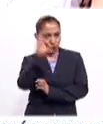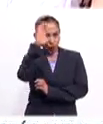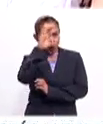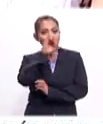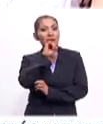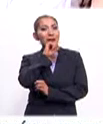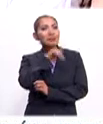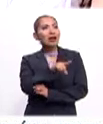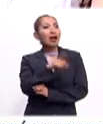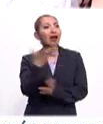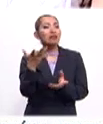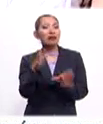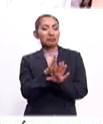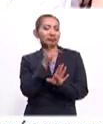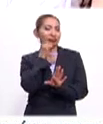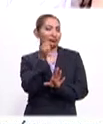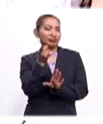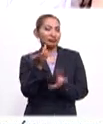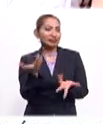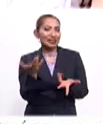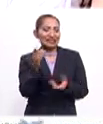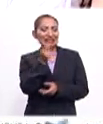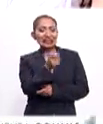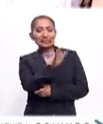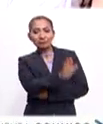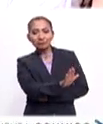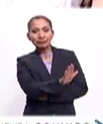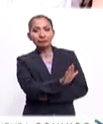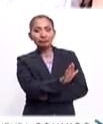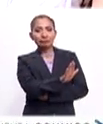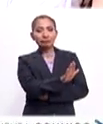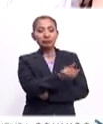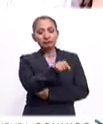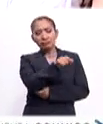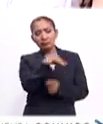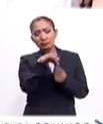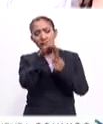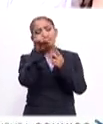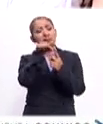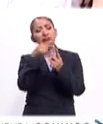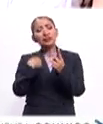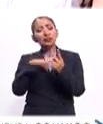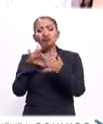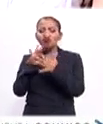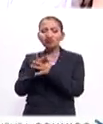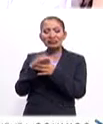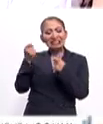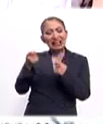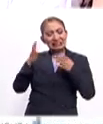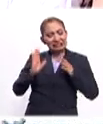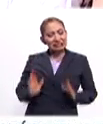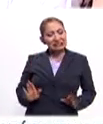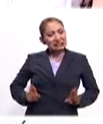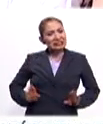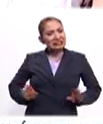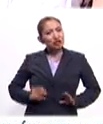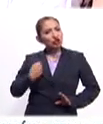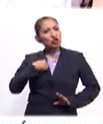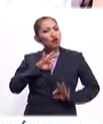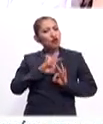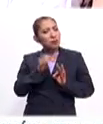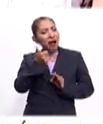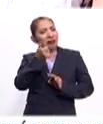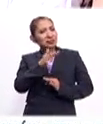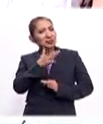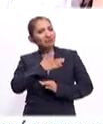sino, ya nos dirás de qué tipo es, que tiene que ver con nosotros, con nuestra identidad, con nuestra forma de